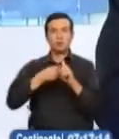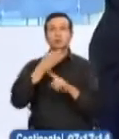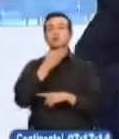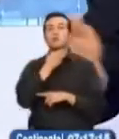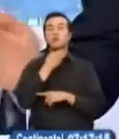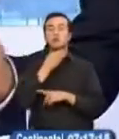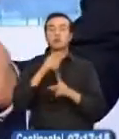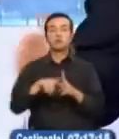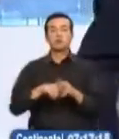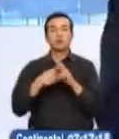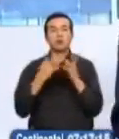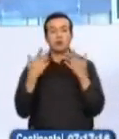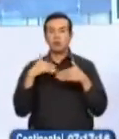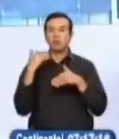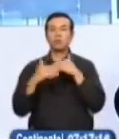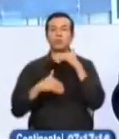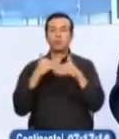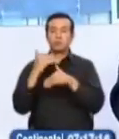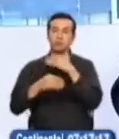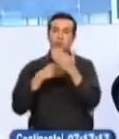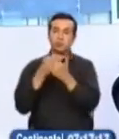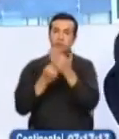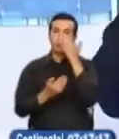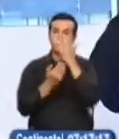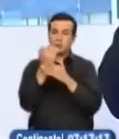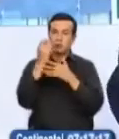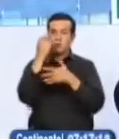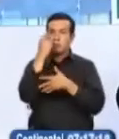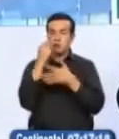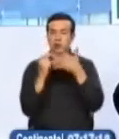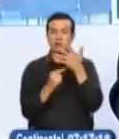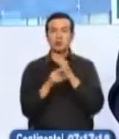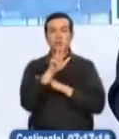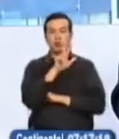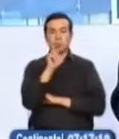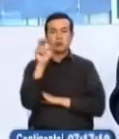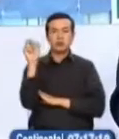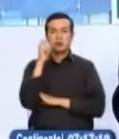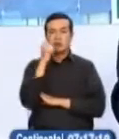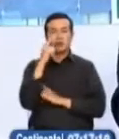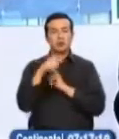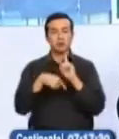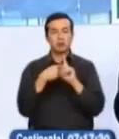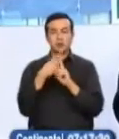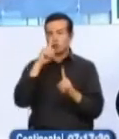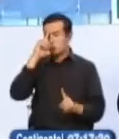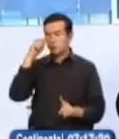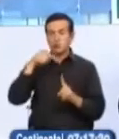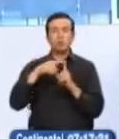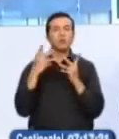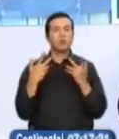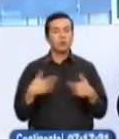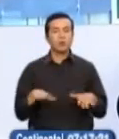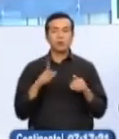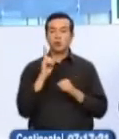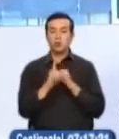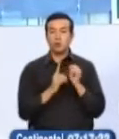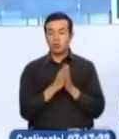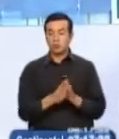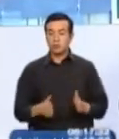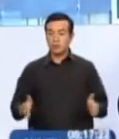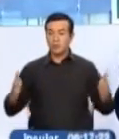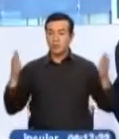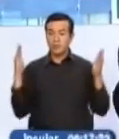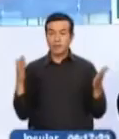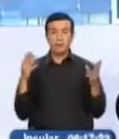iniciará el proceso de subasta para un nuevo portafolio de 300 medicinas adicionales la meta es que al finalizar este año pues